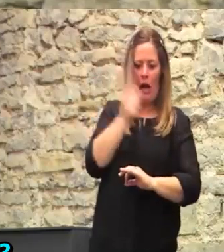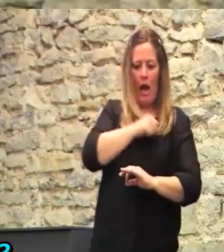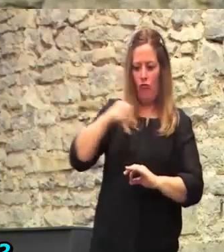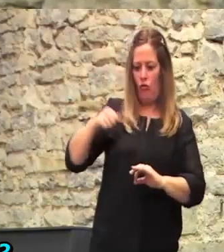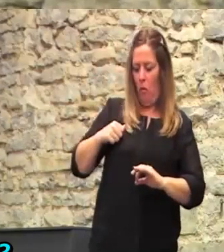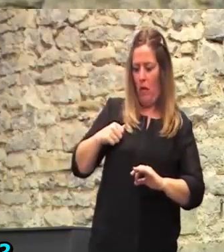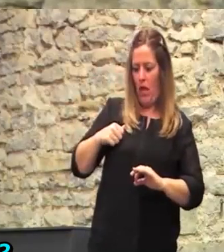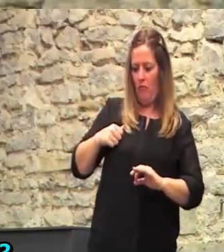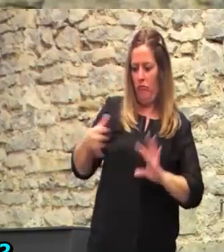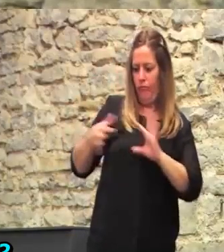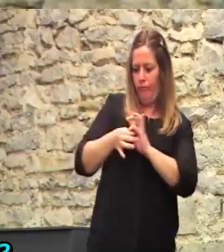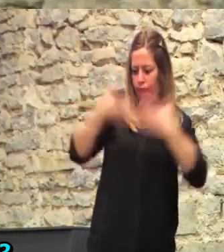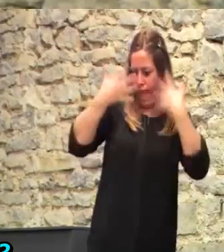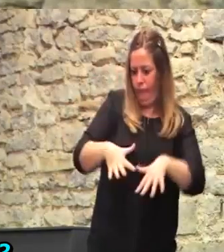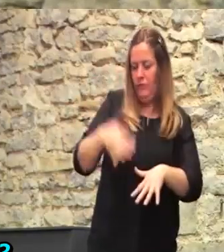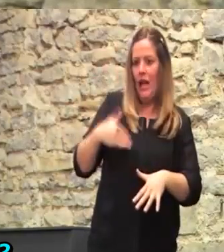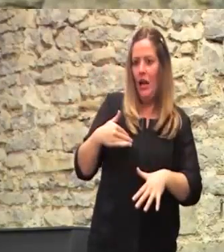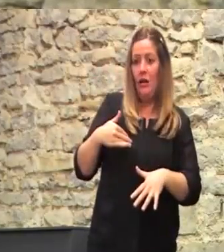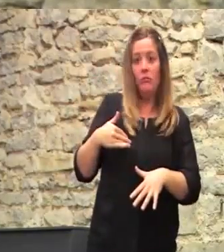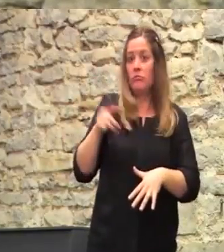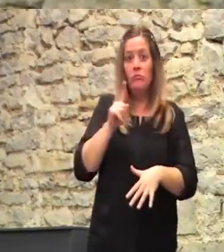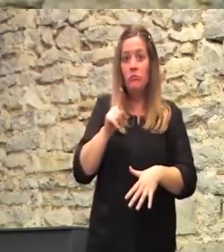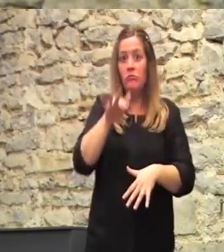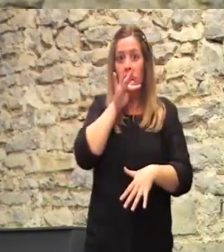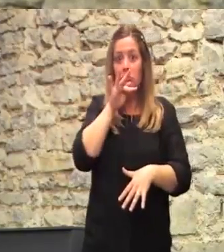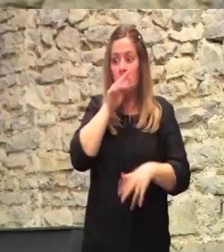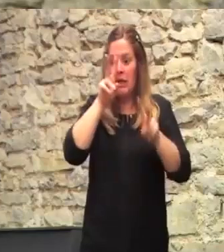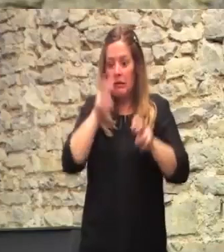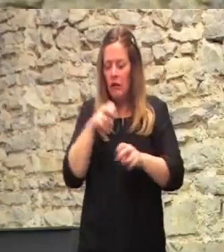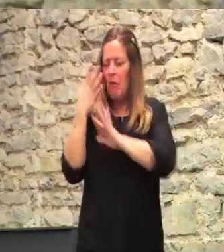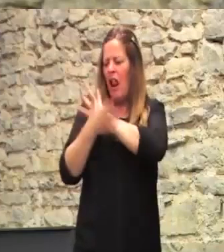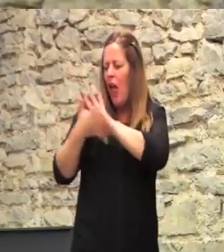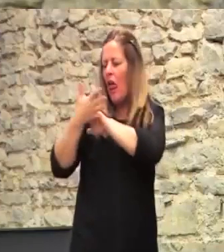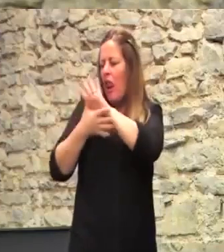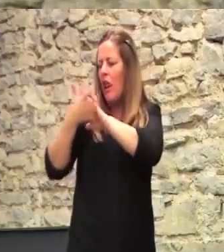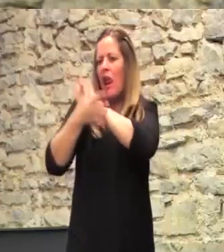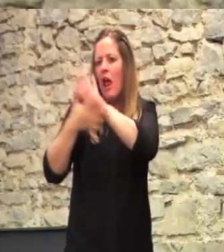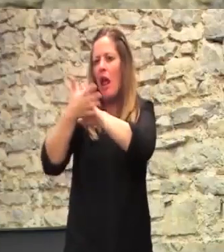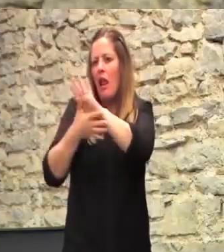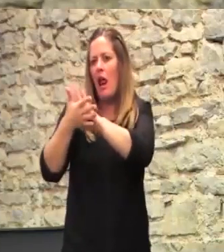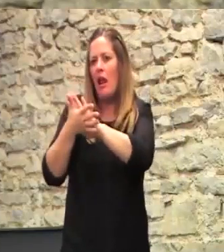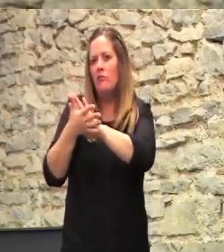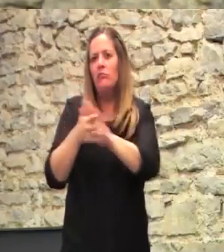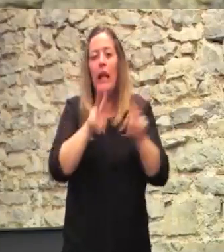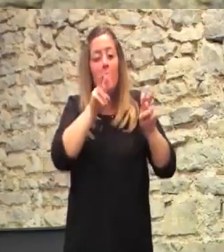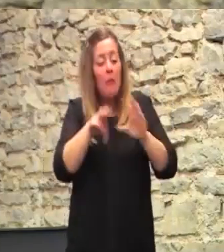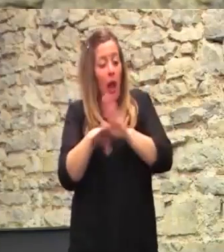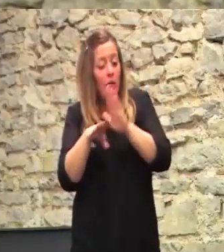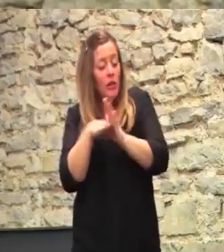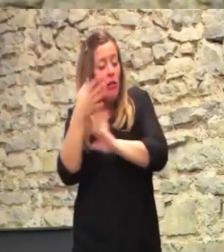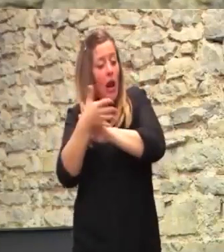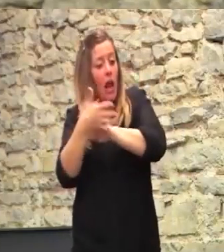porque hoy sigue siendo un tema este es decir y no es que sea un tema porque sí porque somos reiterativas